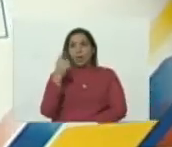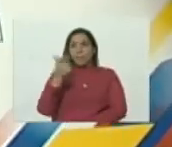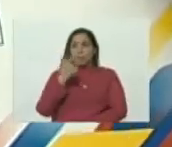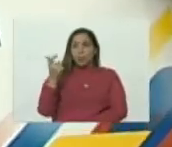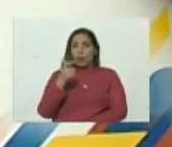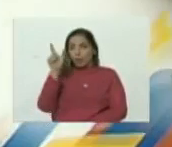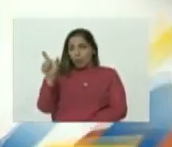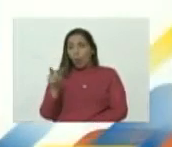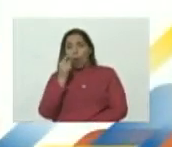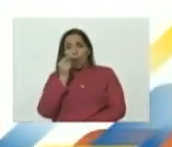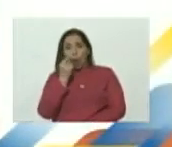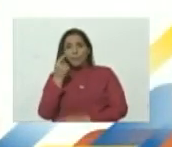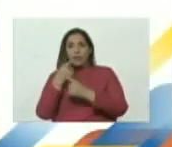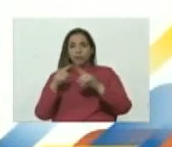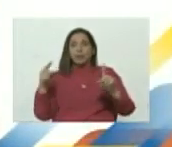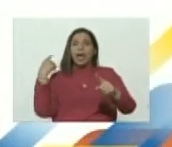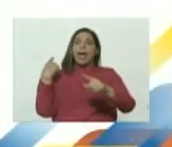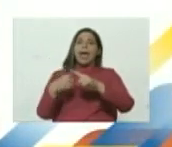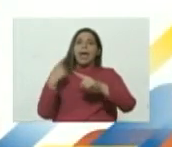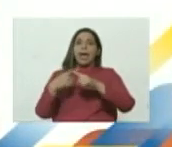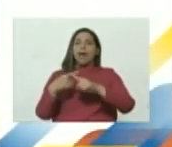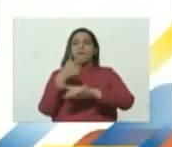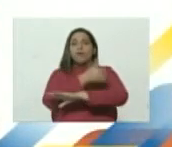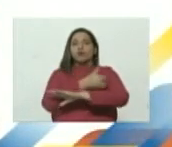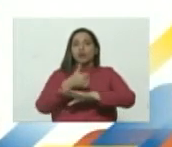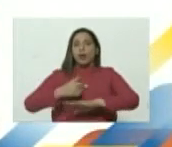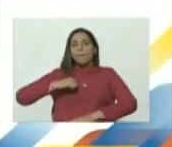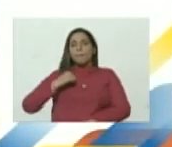Alcatraz, que es un exfuncionario de la Policía Metropolitana,